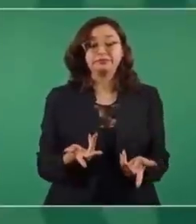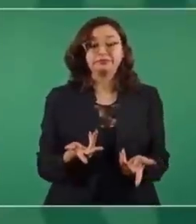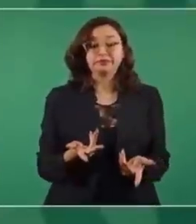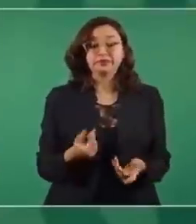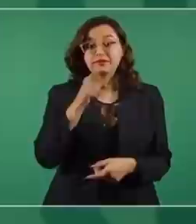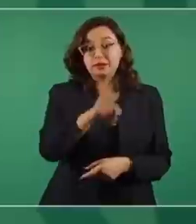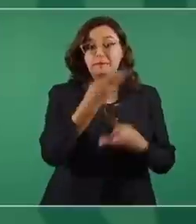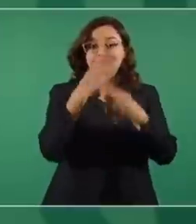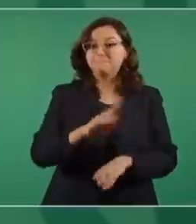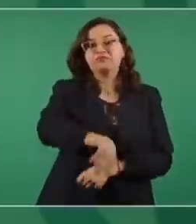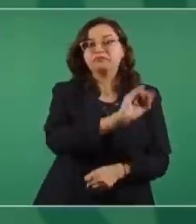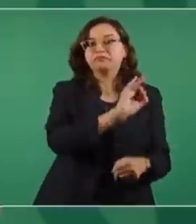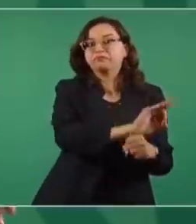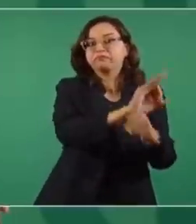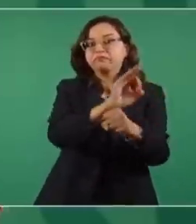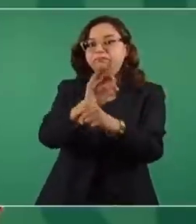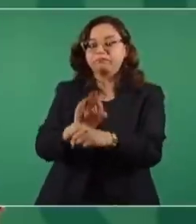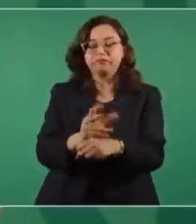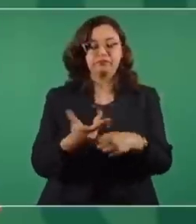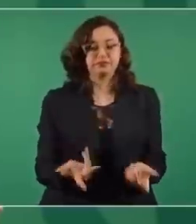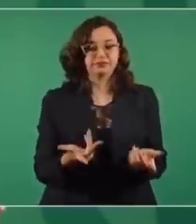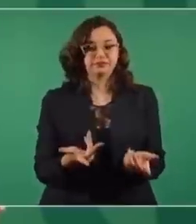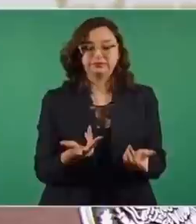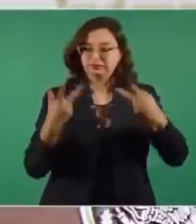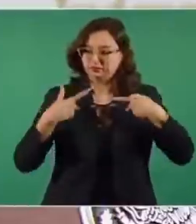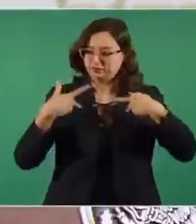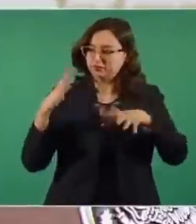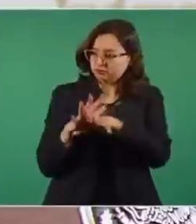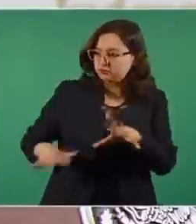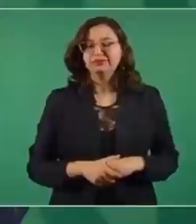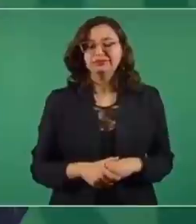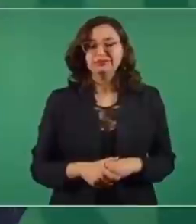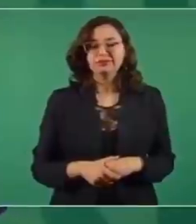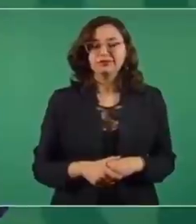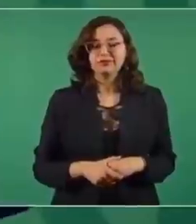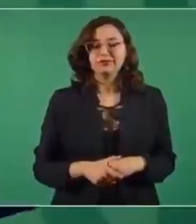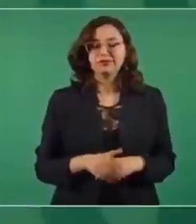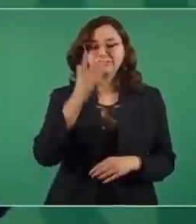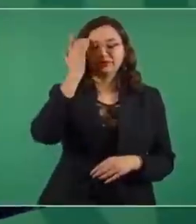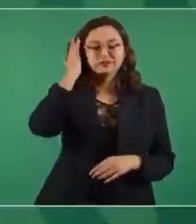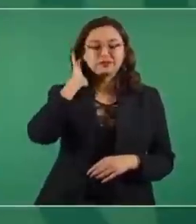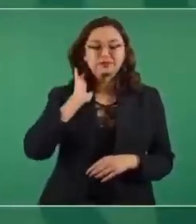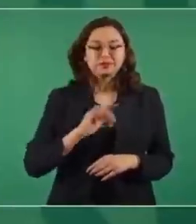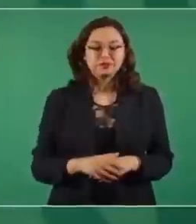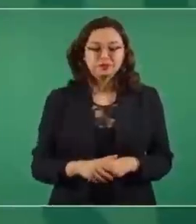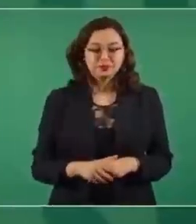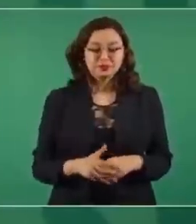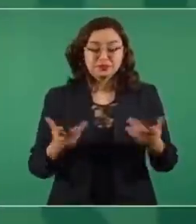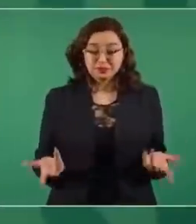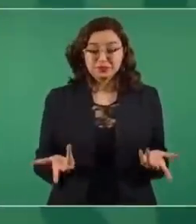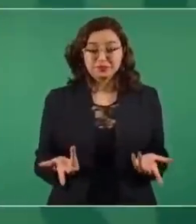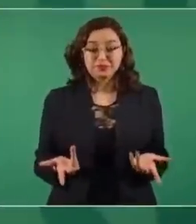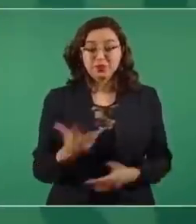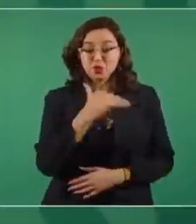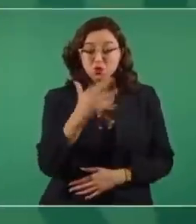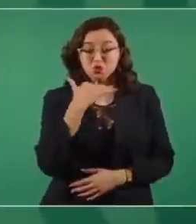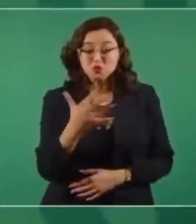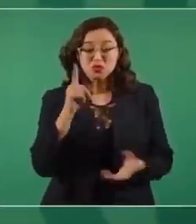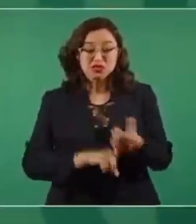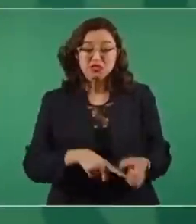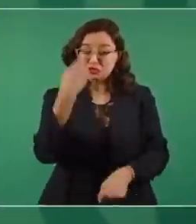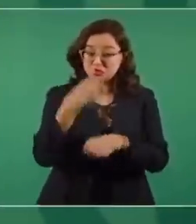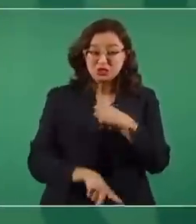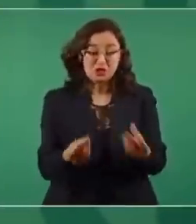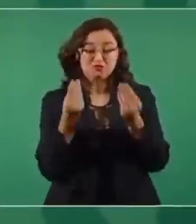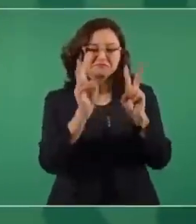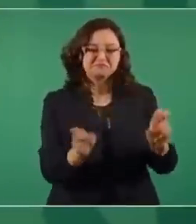proteger a financieros, no les enseñan a proteger al pueblo, no saben del daño que causa la corrupción,